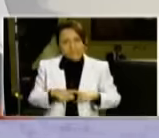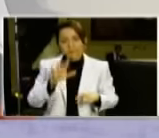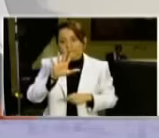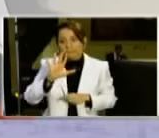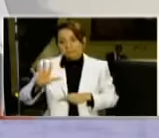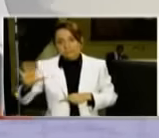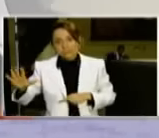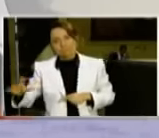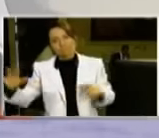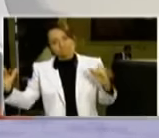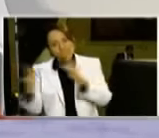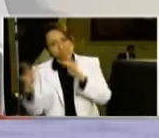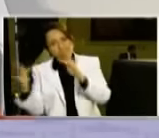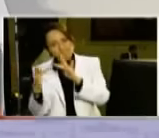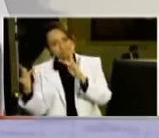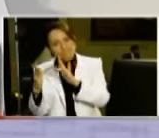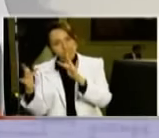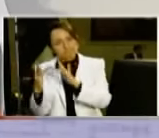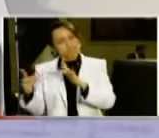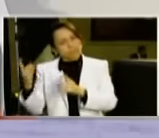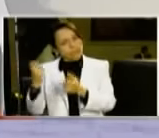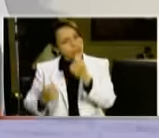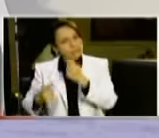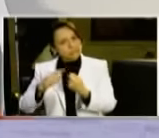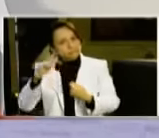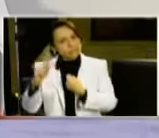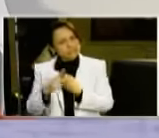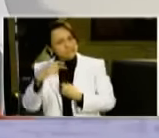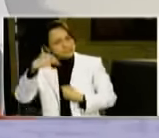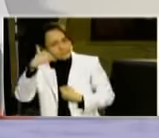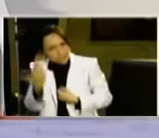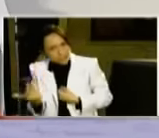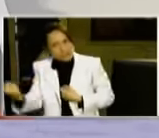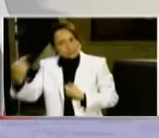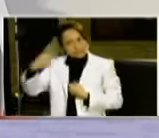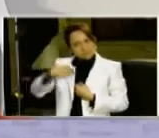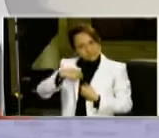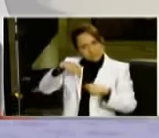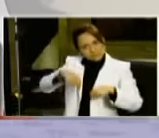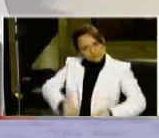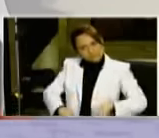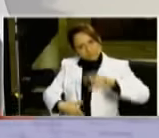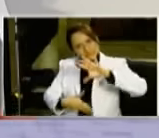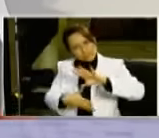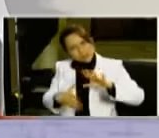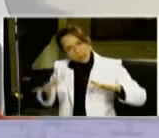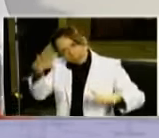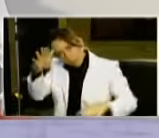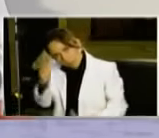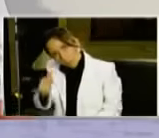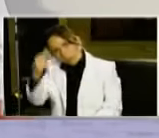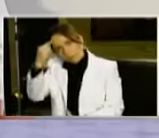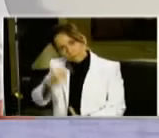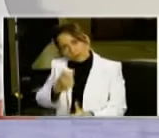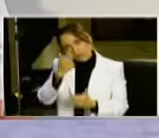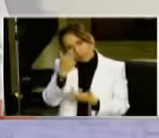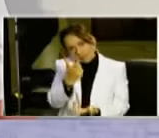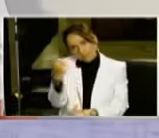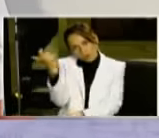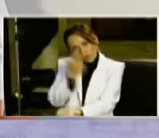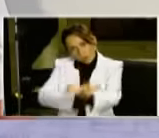que muchos países siguen de buscar con ellos acuerdos comerciales y de inversión no solo es conveniente,